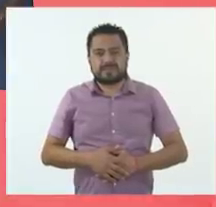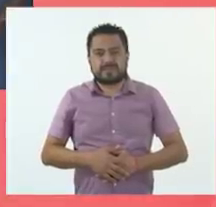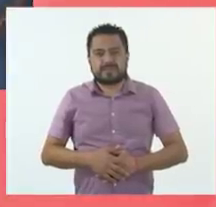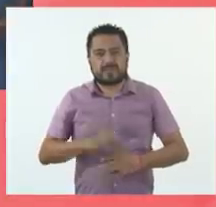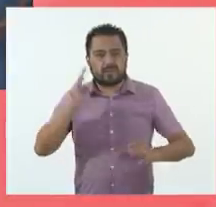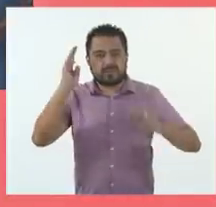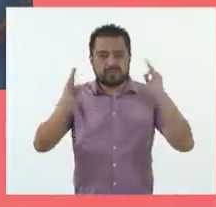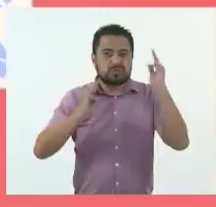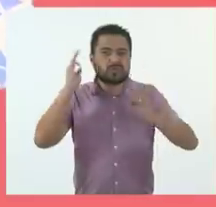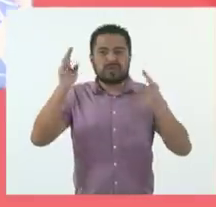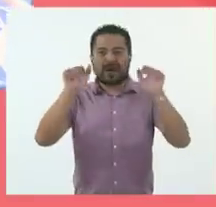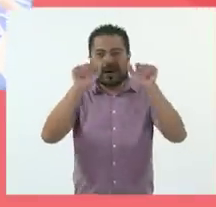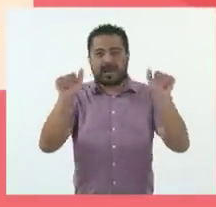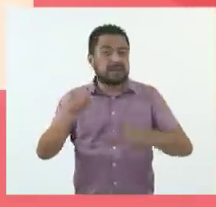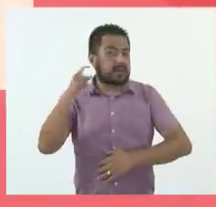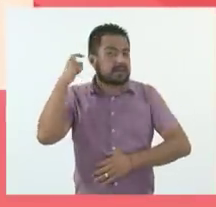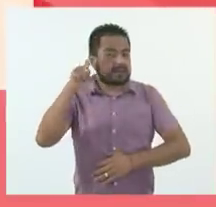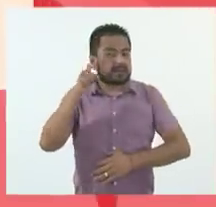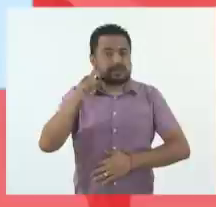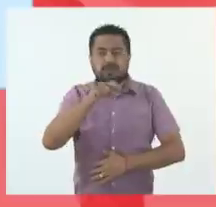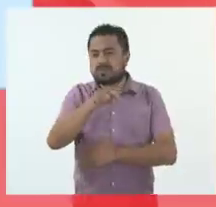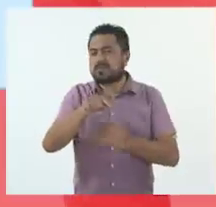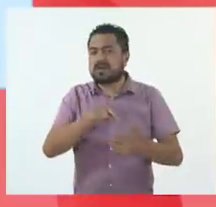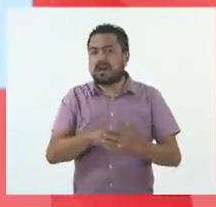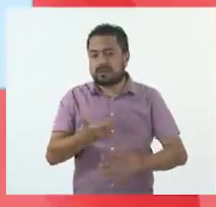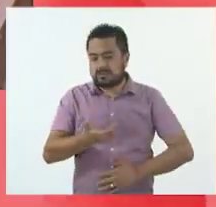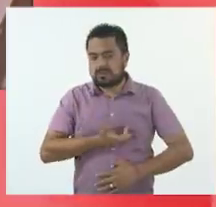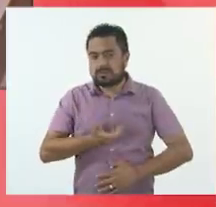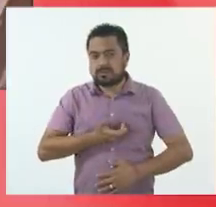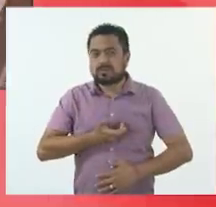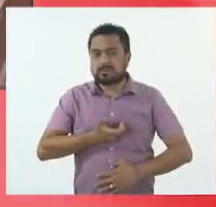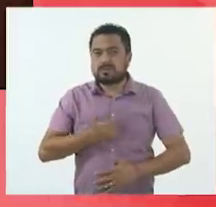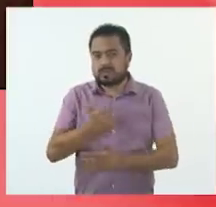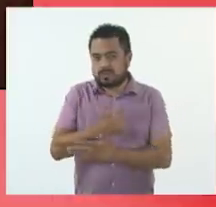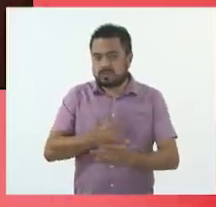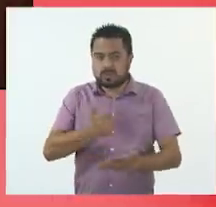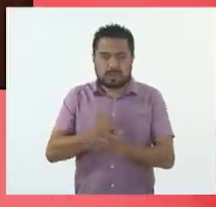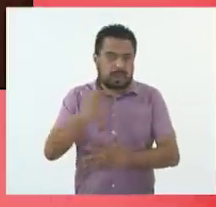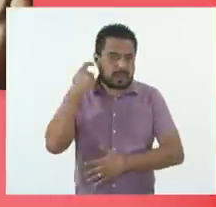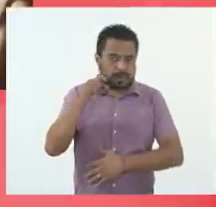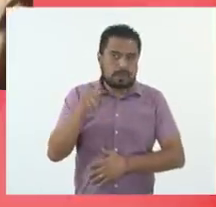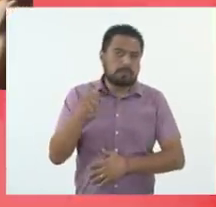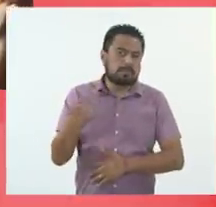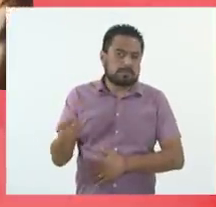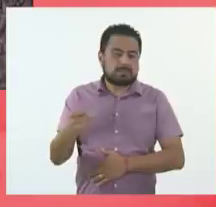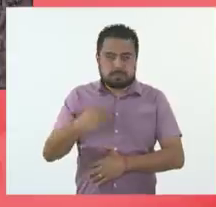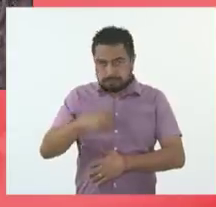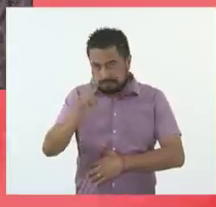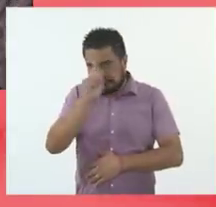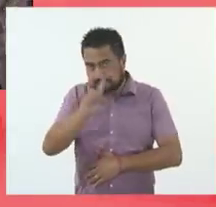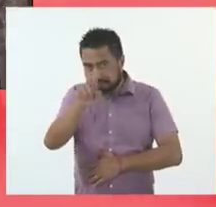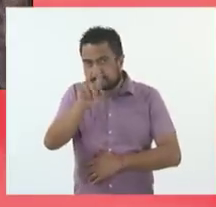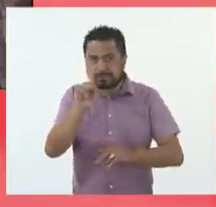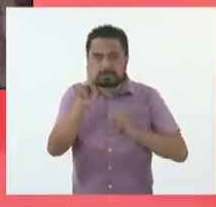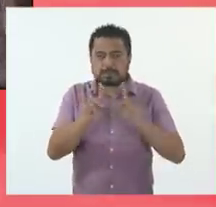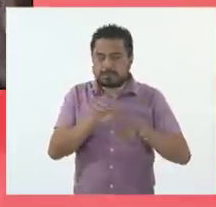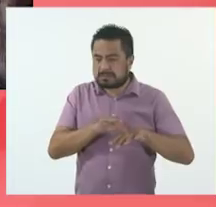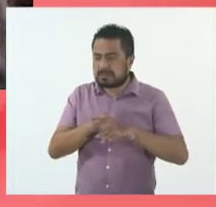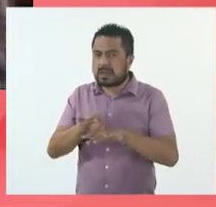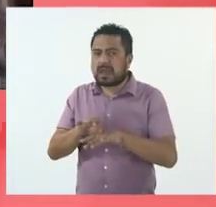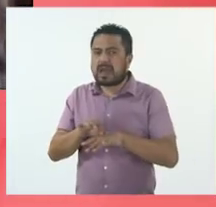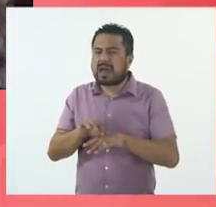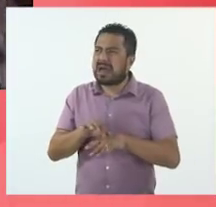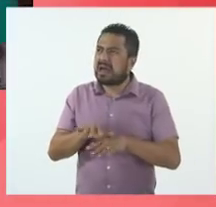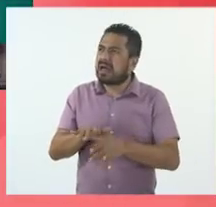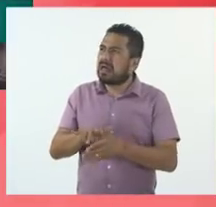El Museo de Arte de Querétaro se encuentra en el centro histórico de esta ciudad capital. Te recomendamos una visita guiada para